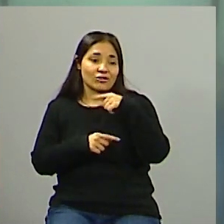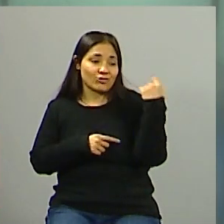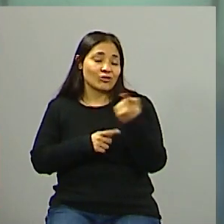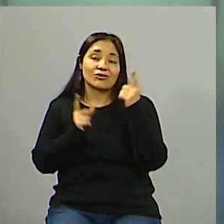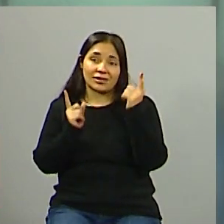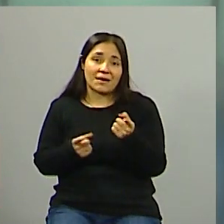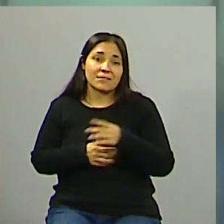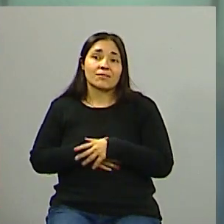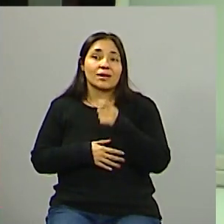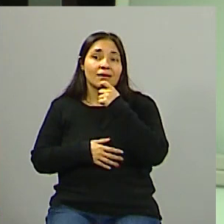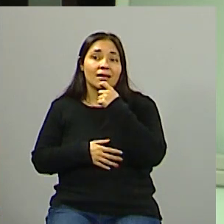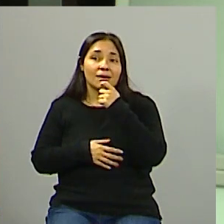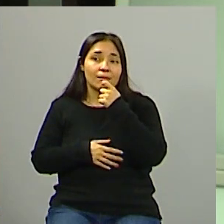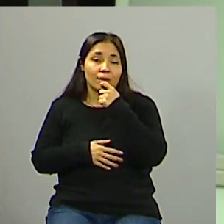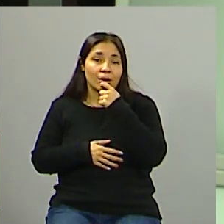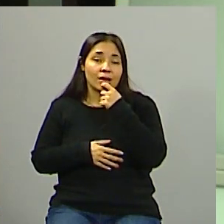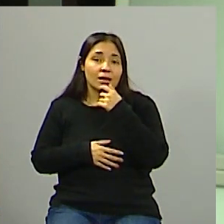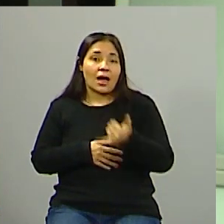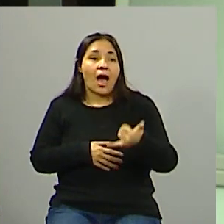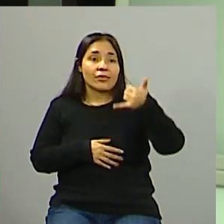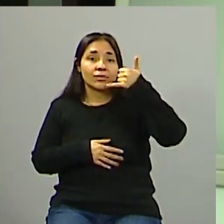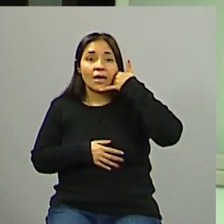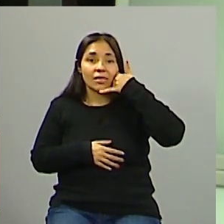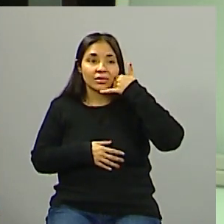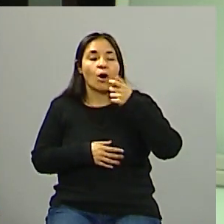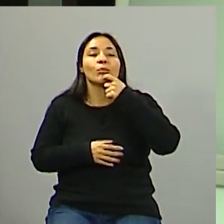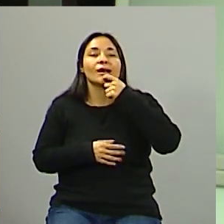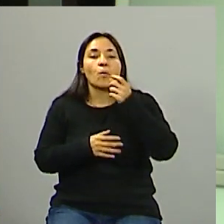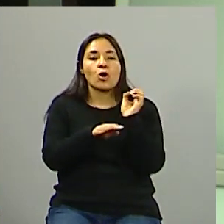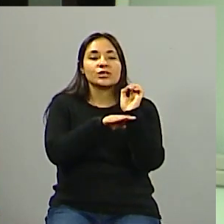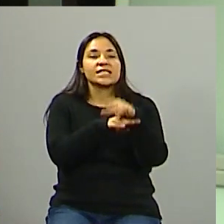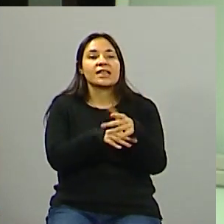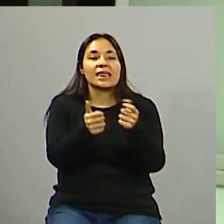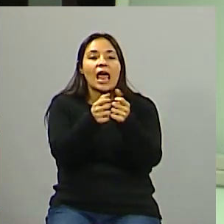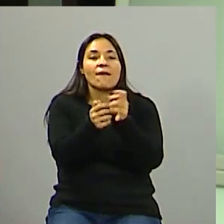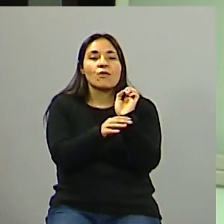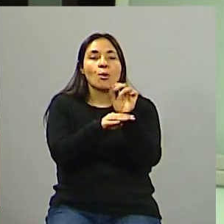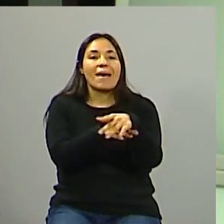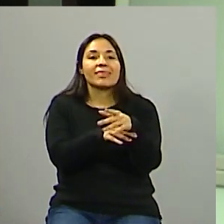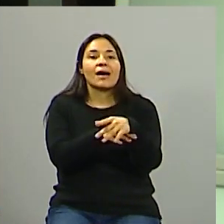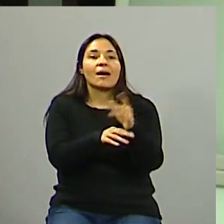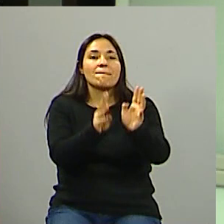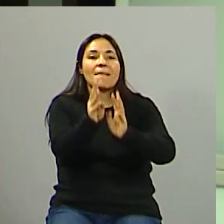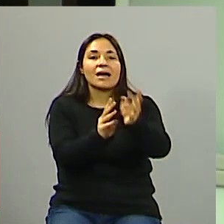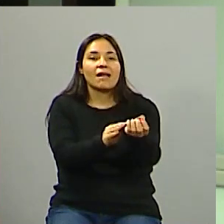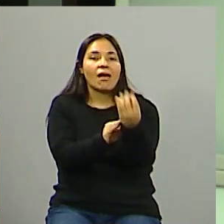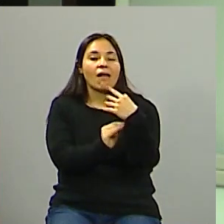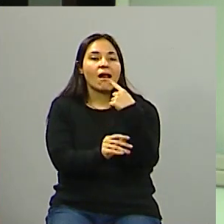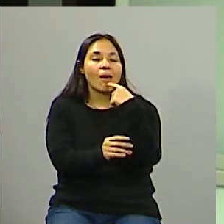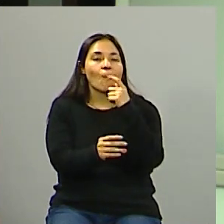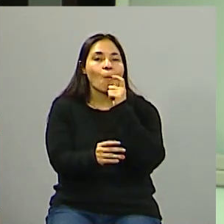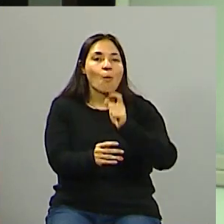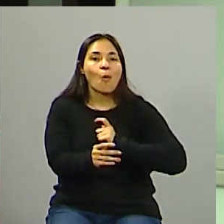queremos por ahí que nos atienda no un chatbot como nos pasa con un teléfono o una especie de